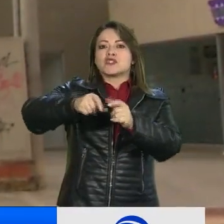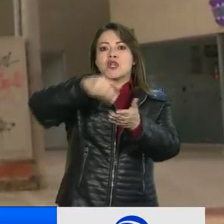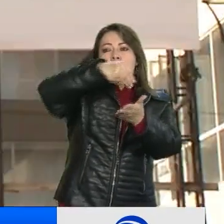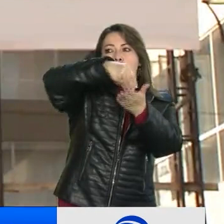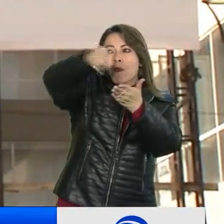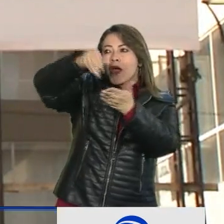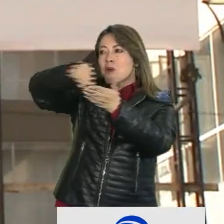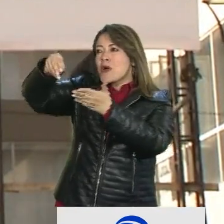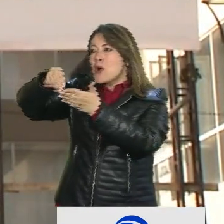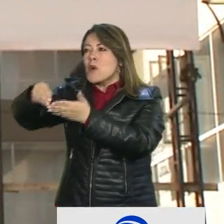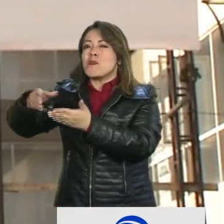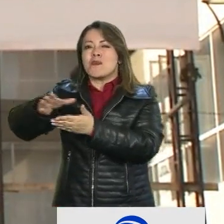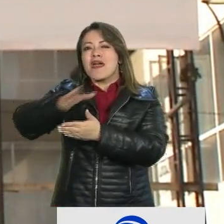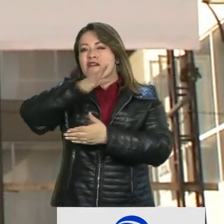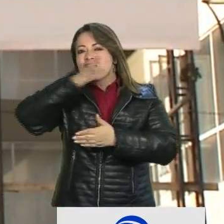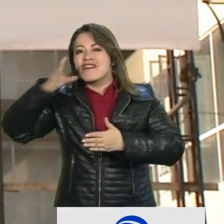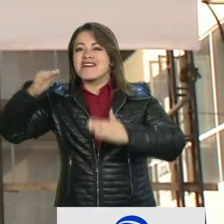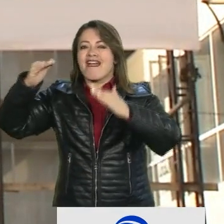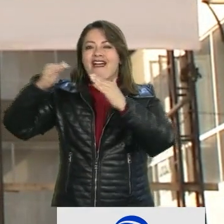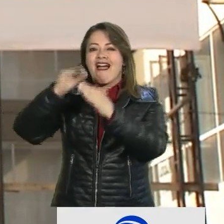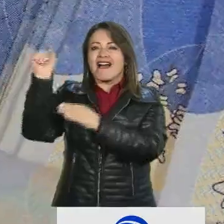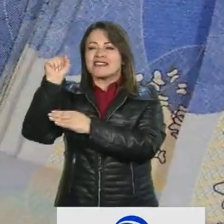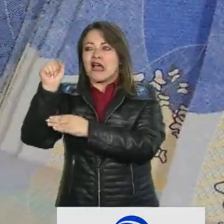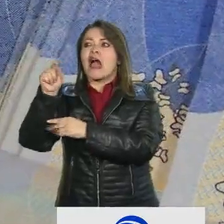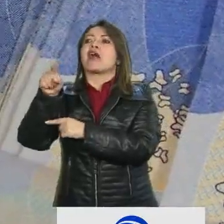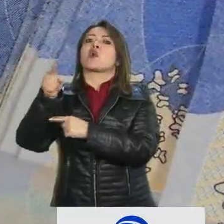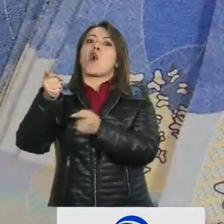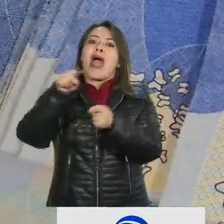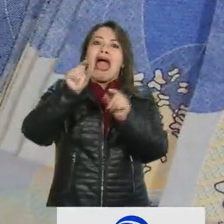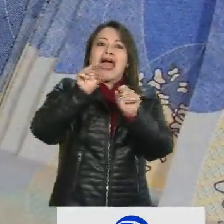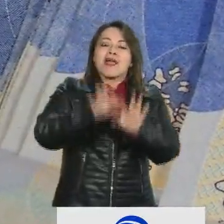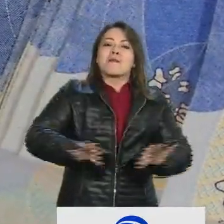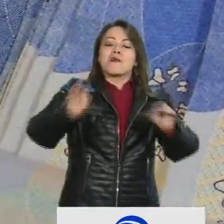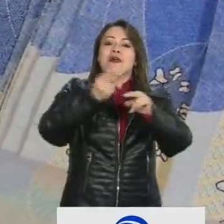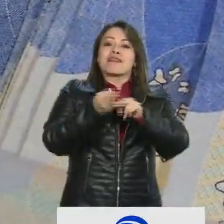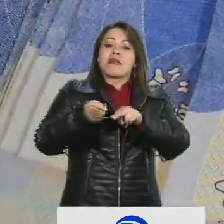servicios. Para esto es importante bajar las tasas de interés, así lo afirmó el presidente.